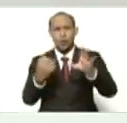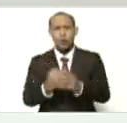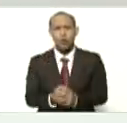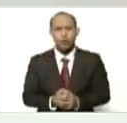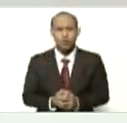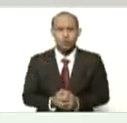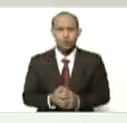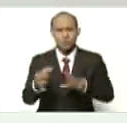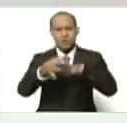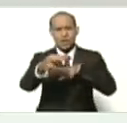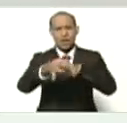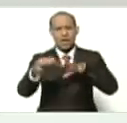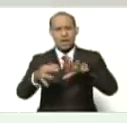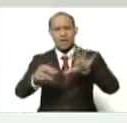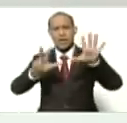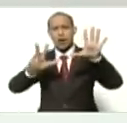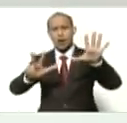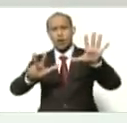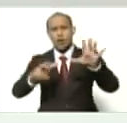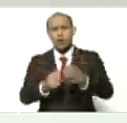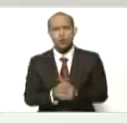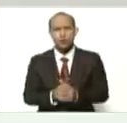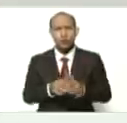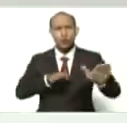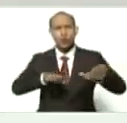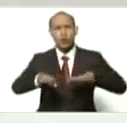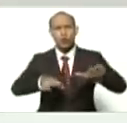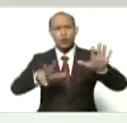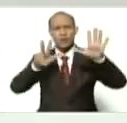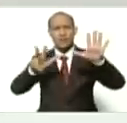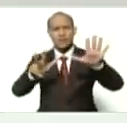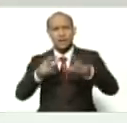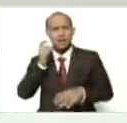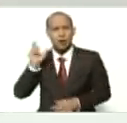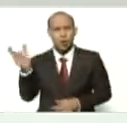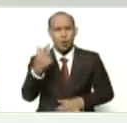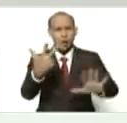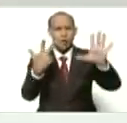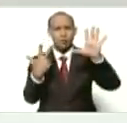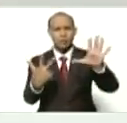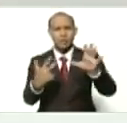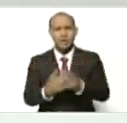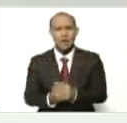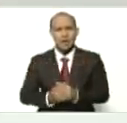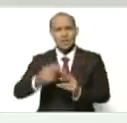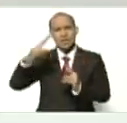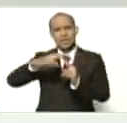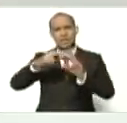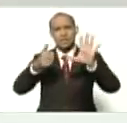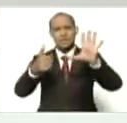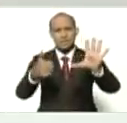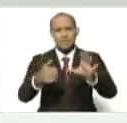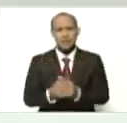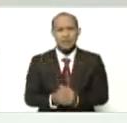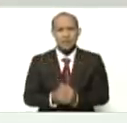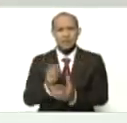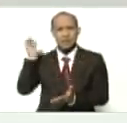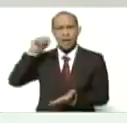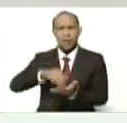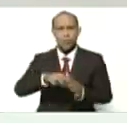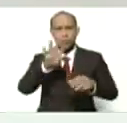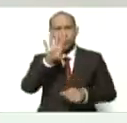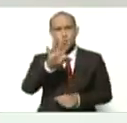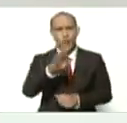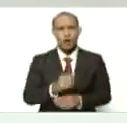roques 8 cojedes 7 guárico 7 táchira 6 apuré 4